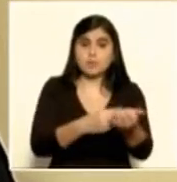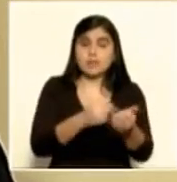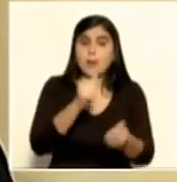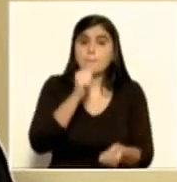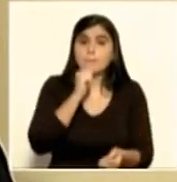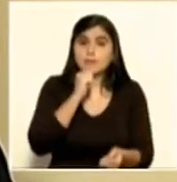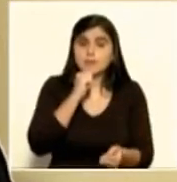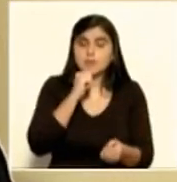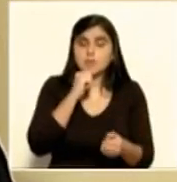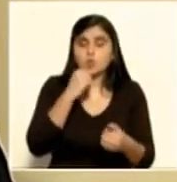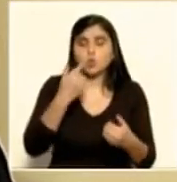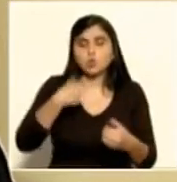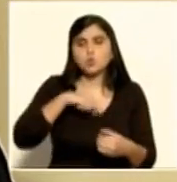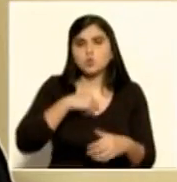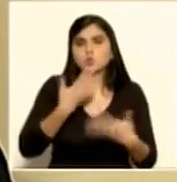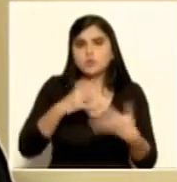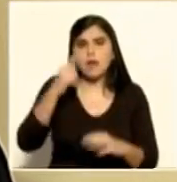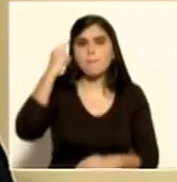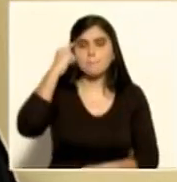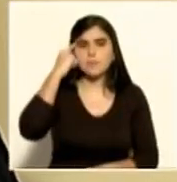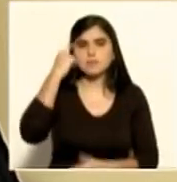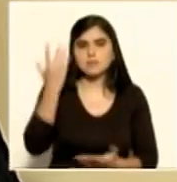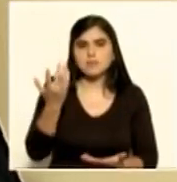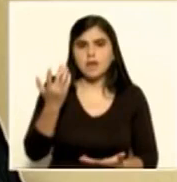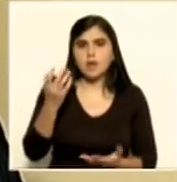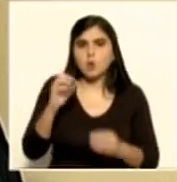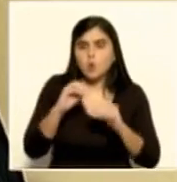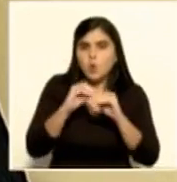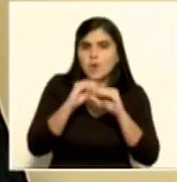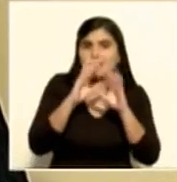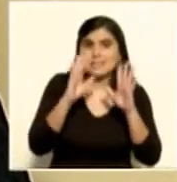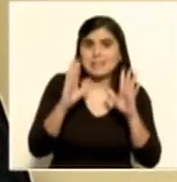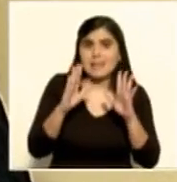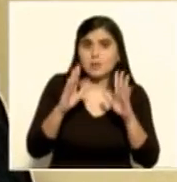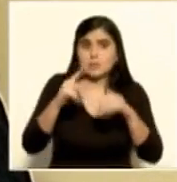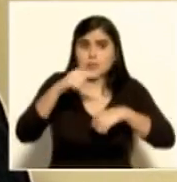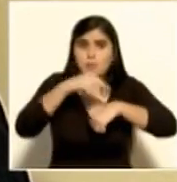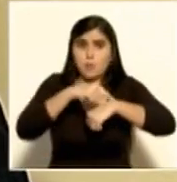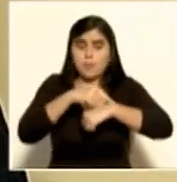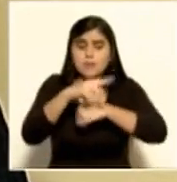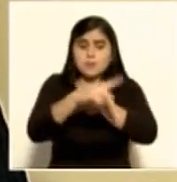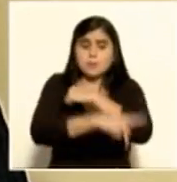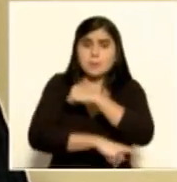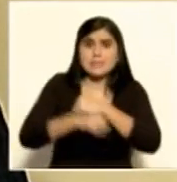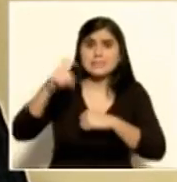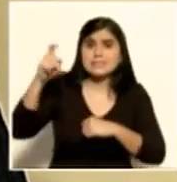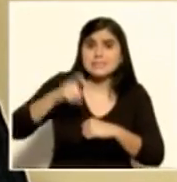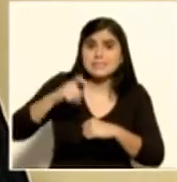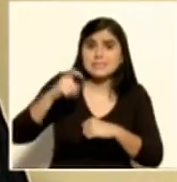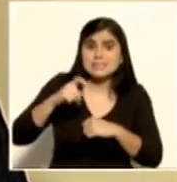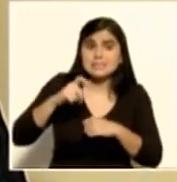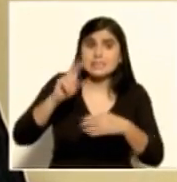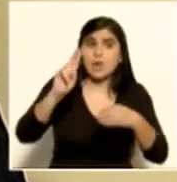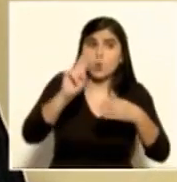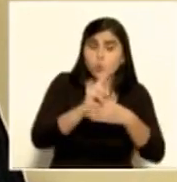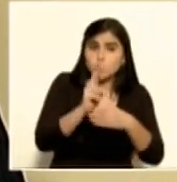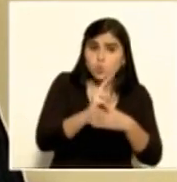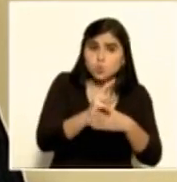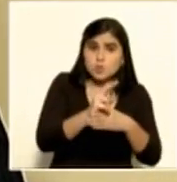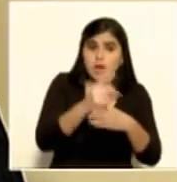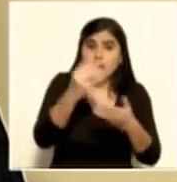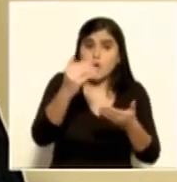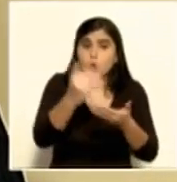ha contemplado. Eso está claro, que si el país necesita justamente hacer uso del